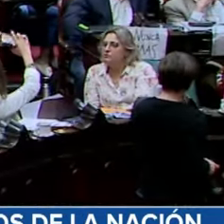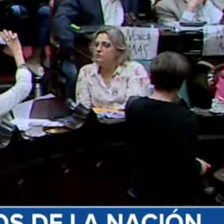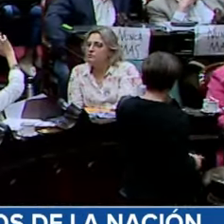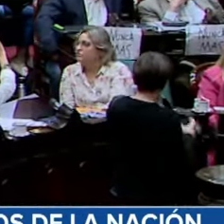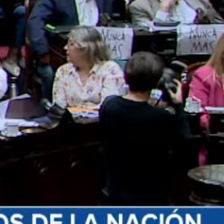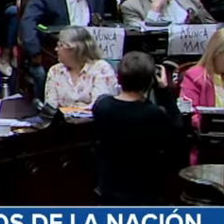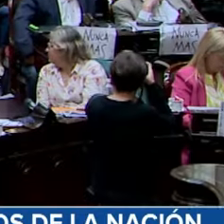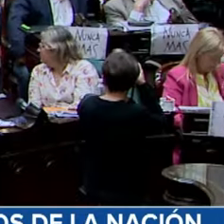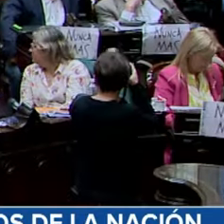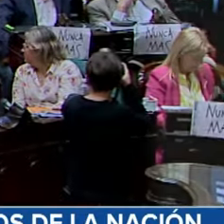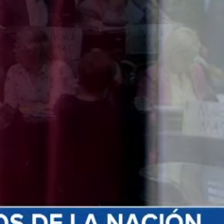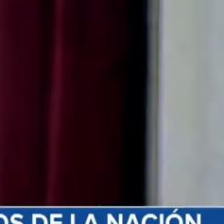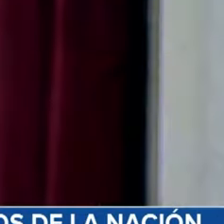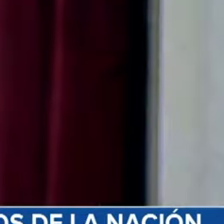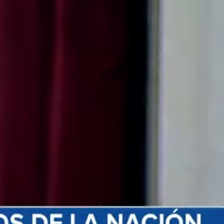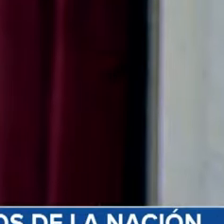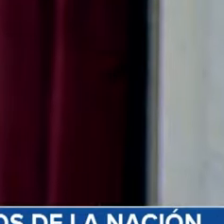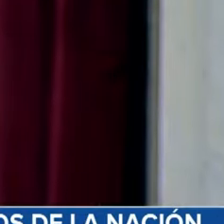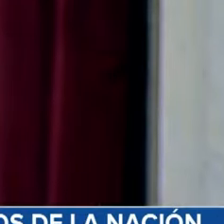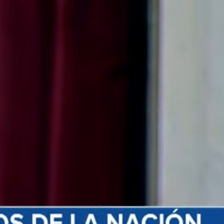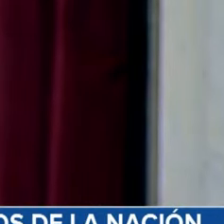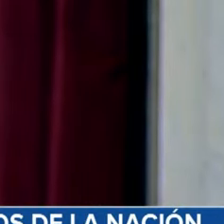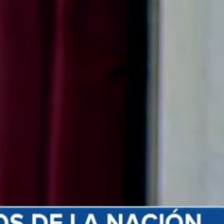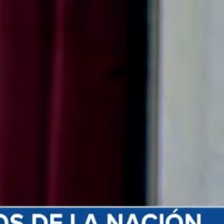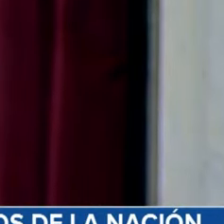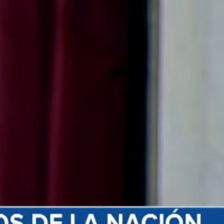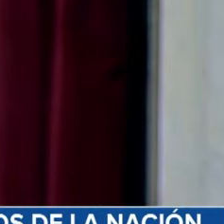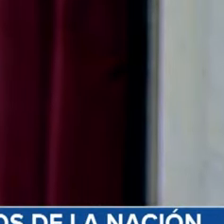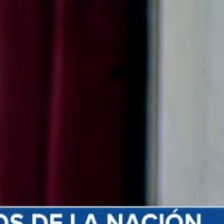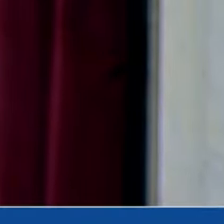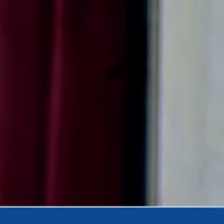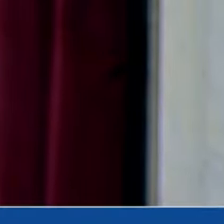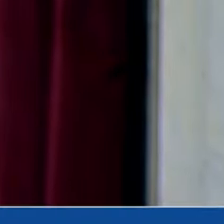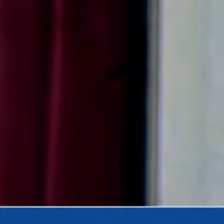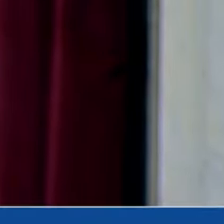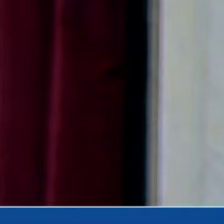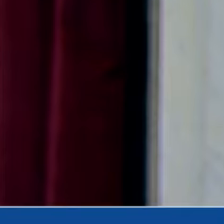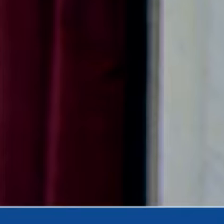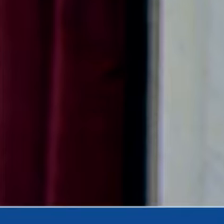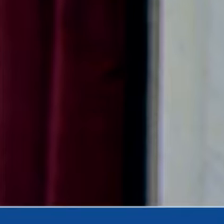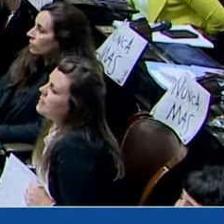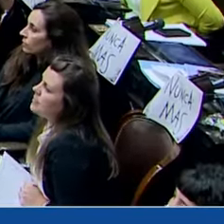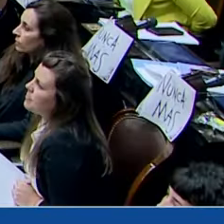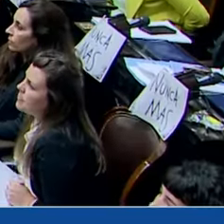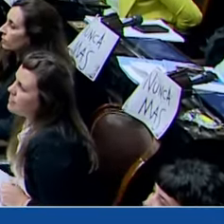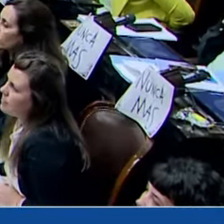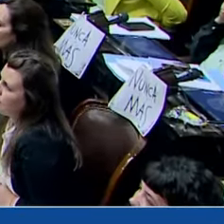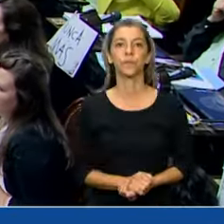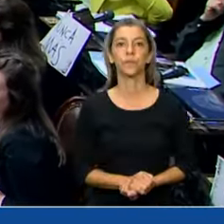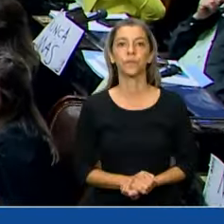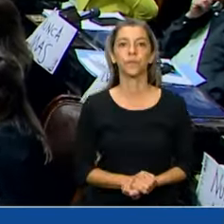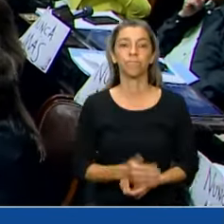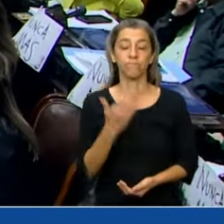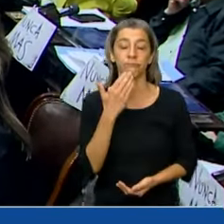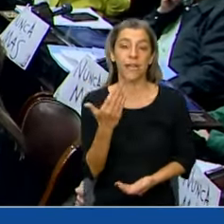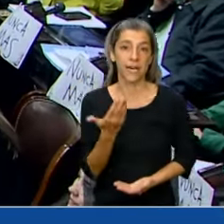ejecutivo diputada penaca en uso de la palabra Gracias presidenta bueno visto la